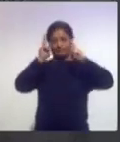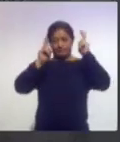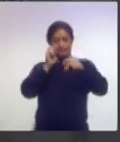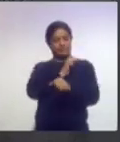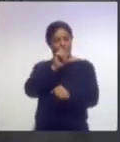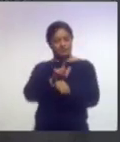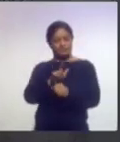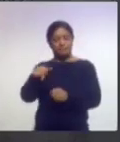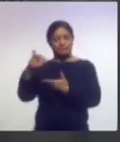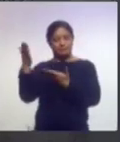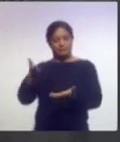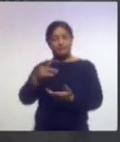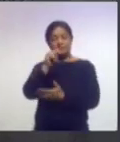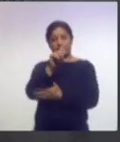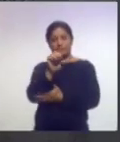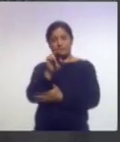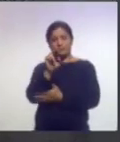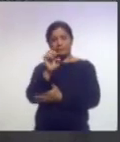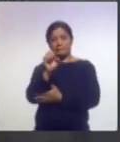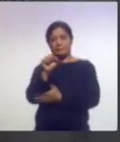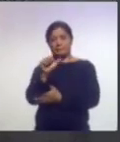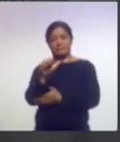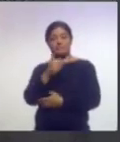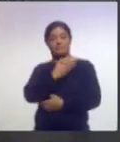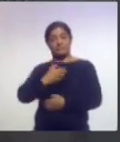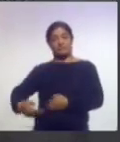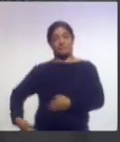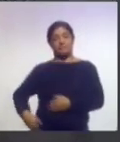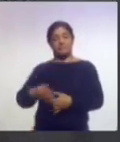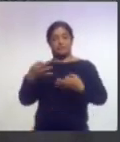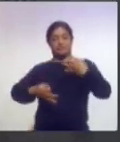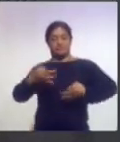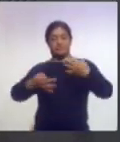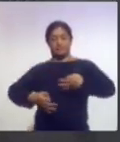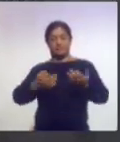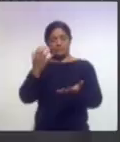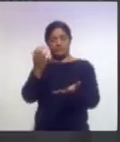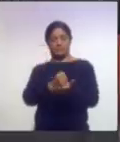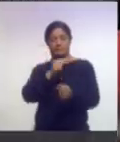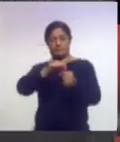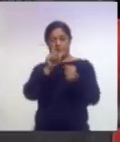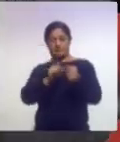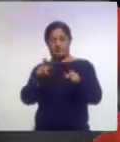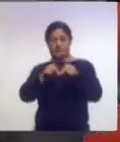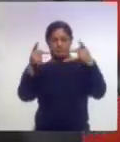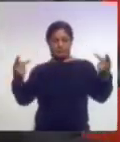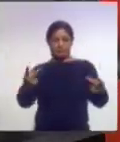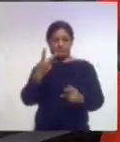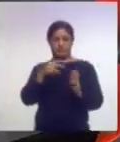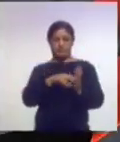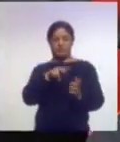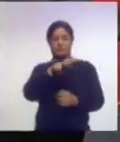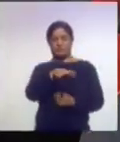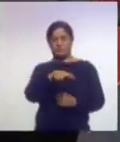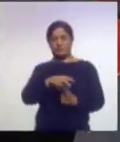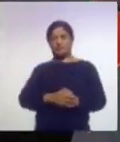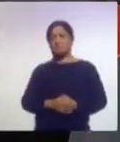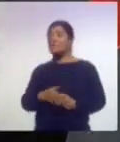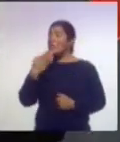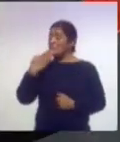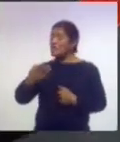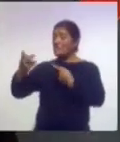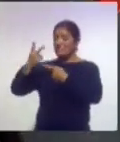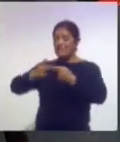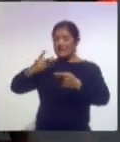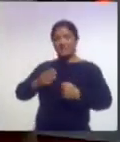Recibiendo aquí a Teresa Arroyo, presidenta del jurado del Premio Nacional de Periodismo 2018. Bienvenida, qué gusto. Hola,